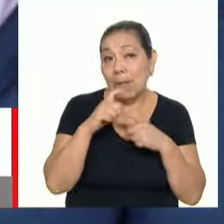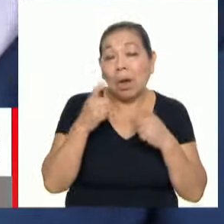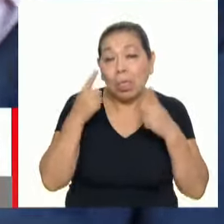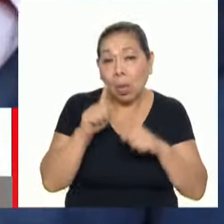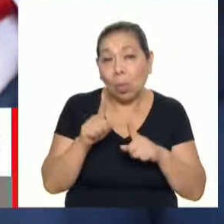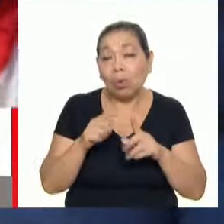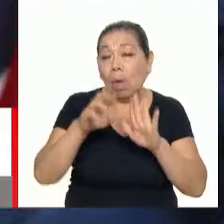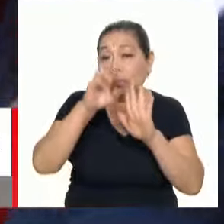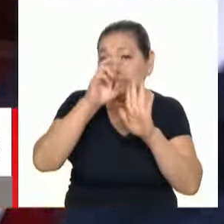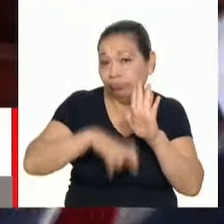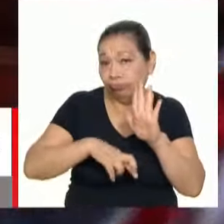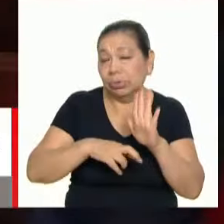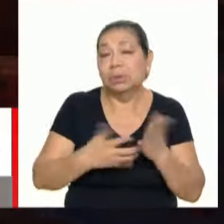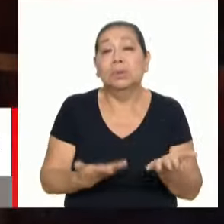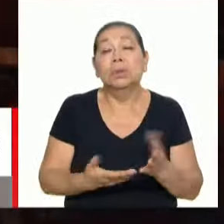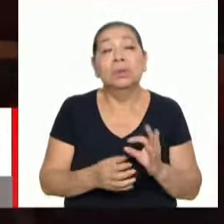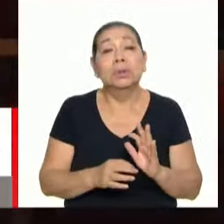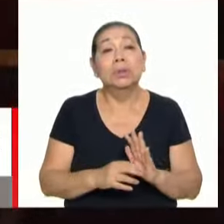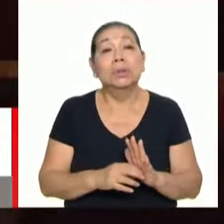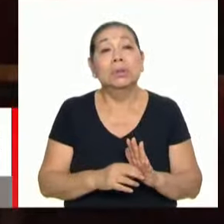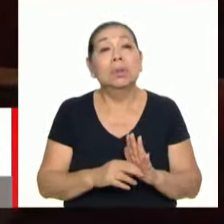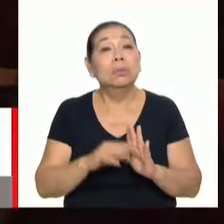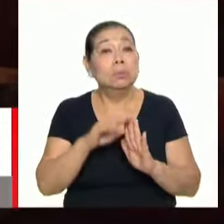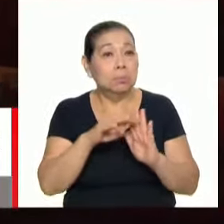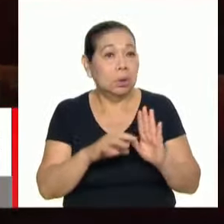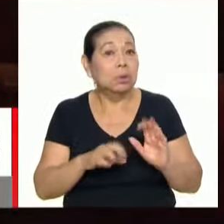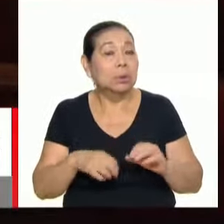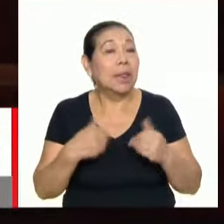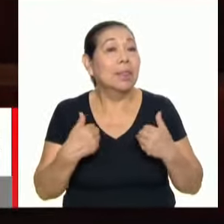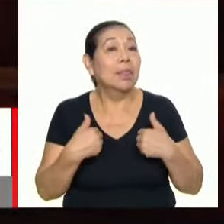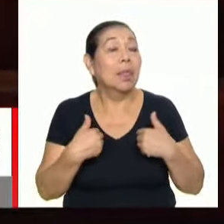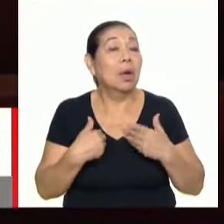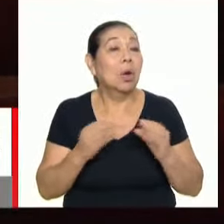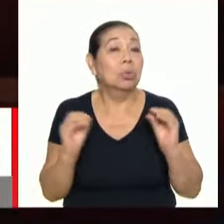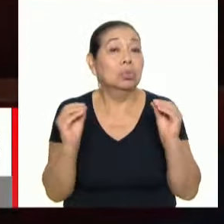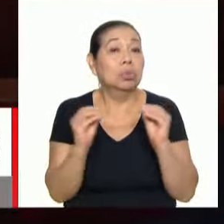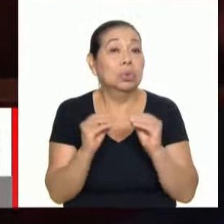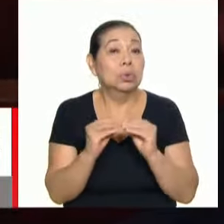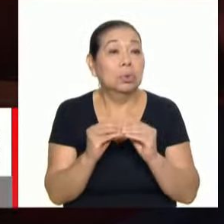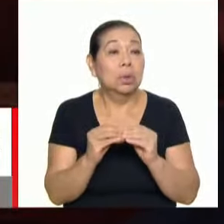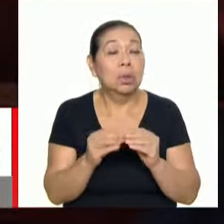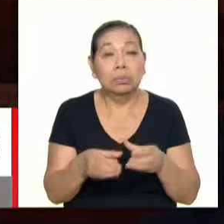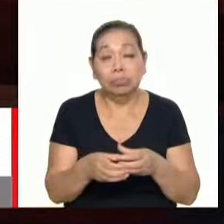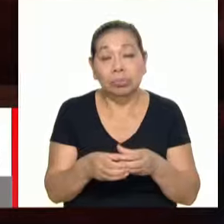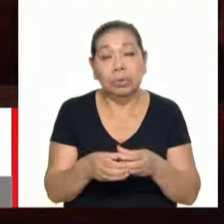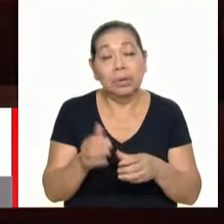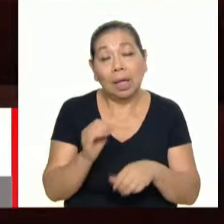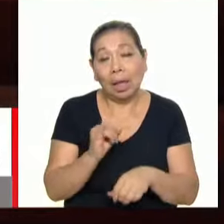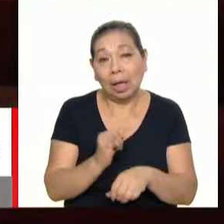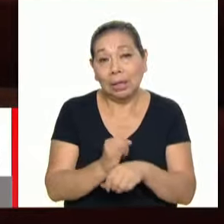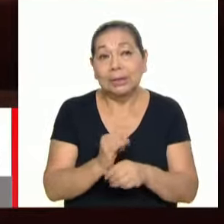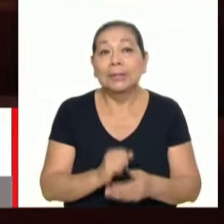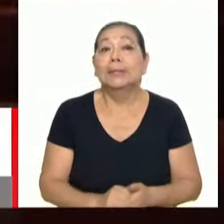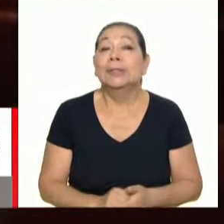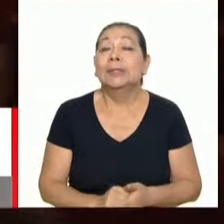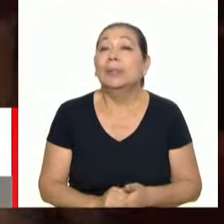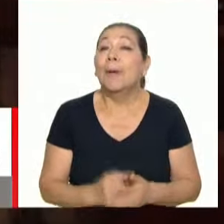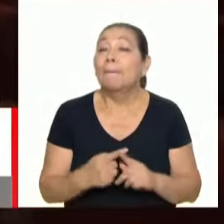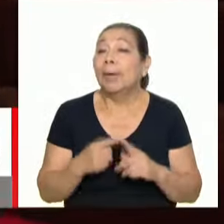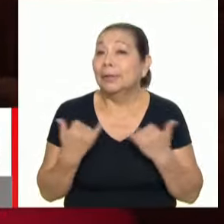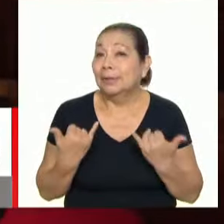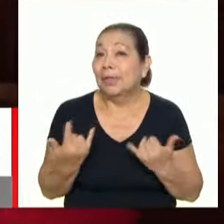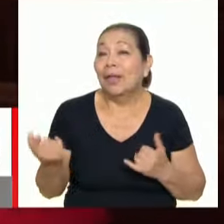a lo que está programado, el cronograma que se tiene en coordinación con el Arzobispado de Lima. Finalmente, para esta